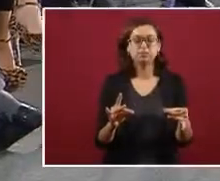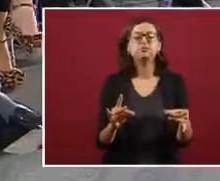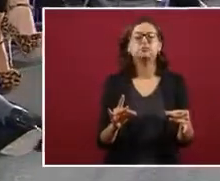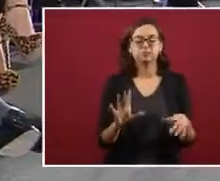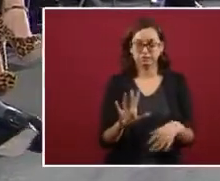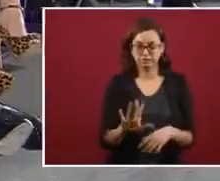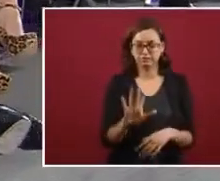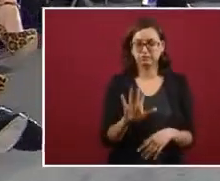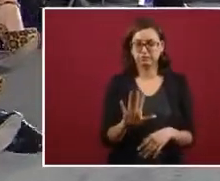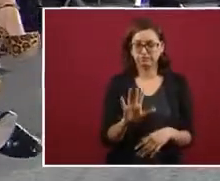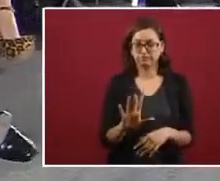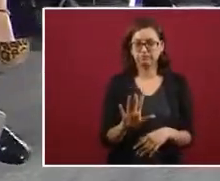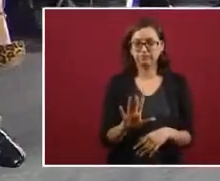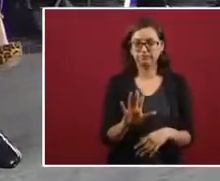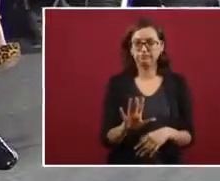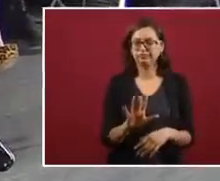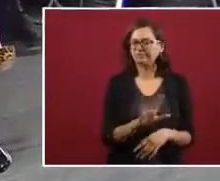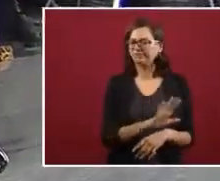Sí.